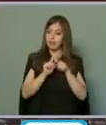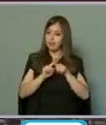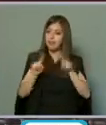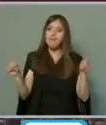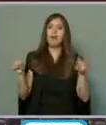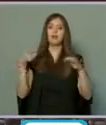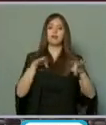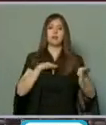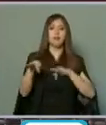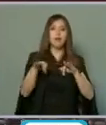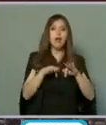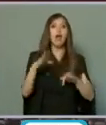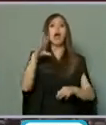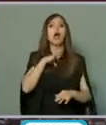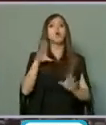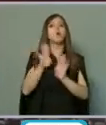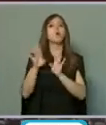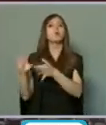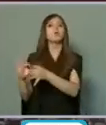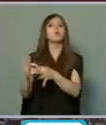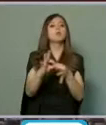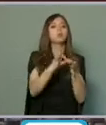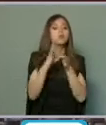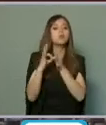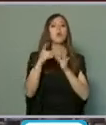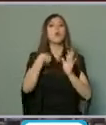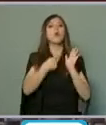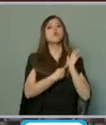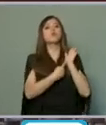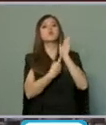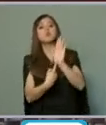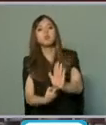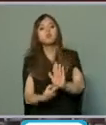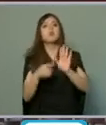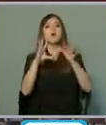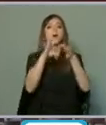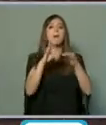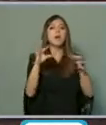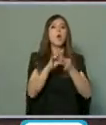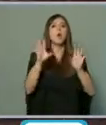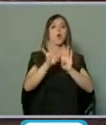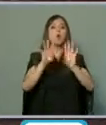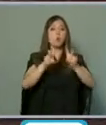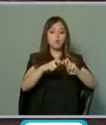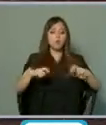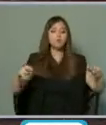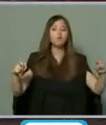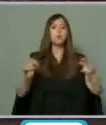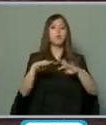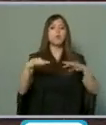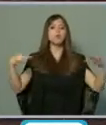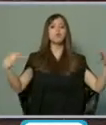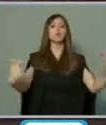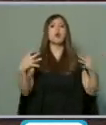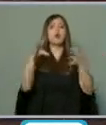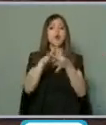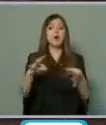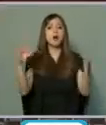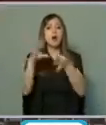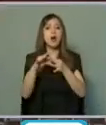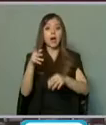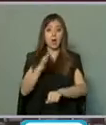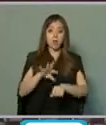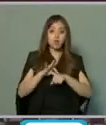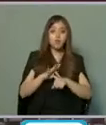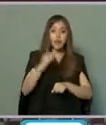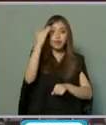verdad es que nosotros tenemos redes, transmitimos sesiones públicas en tiempo real y demás para poder generar un acercamiento a la ciudadanía y que